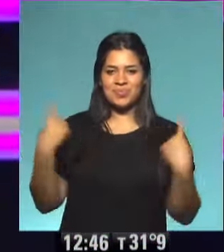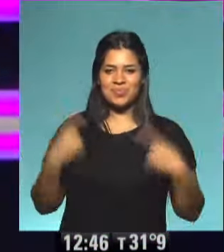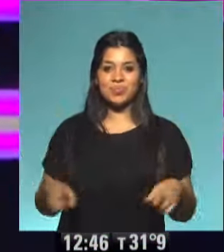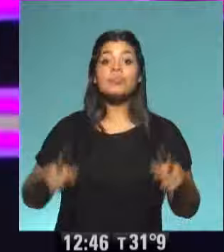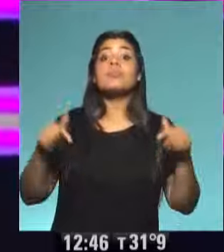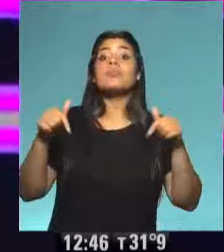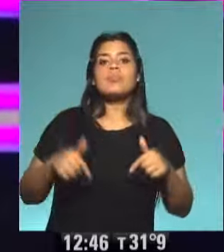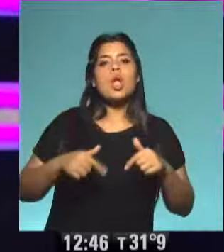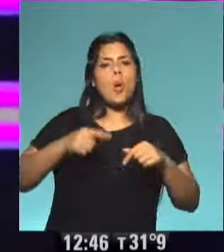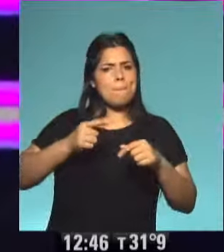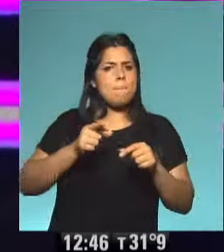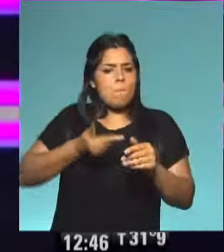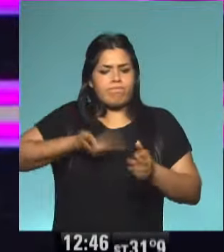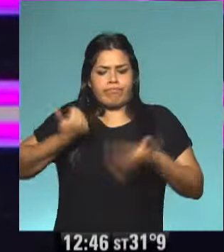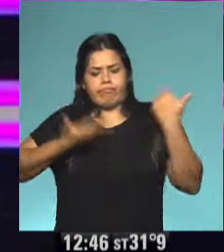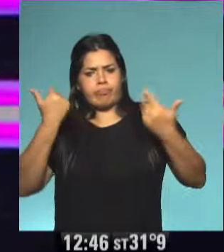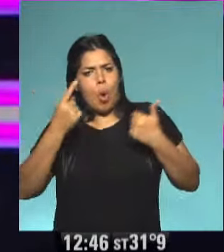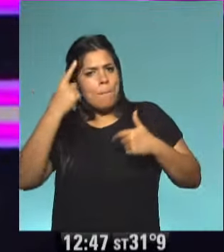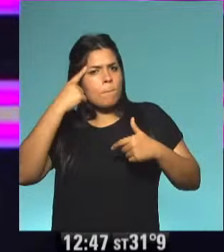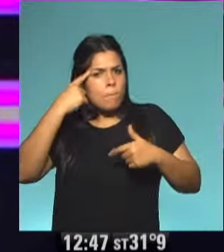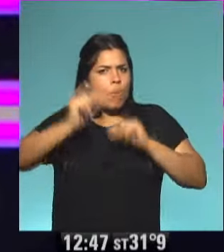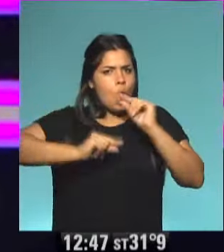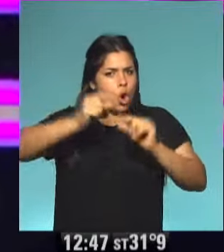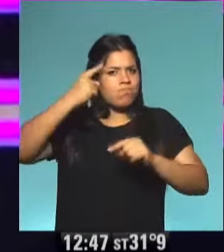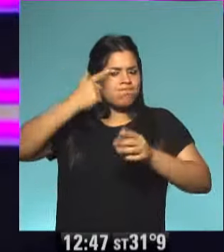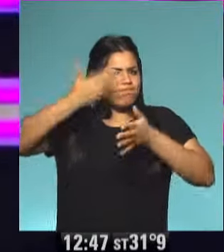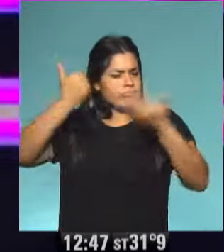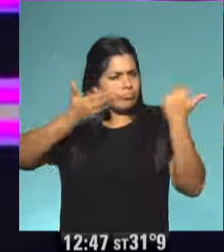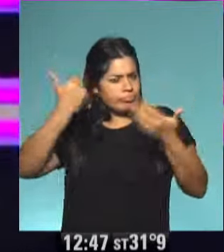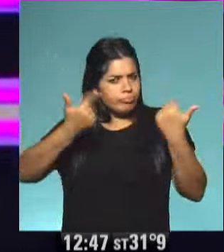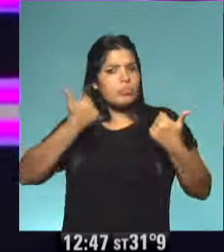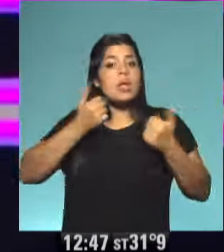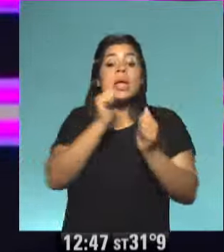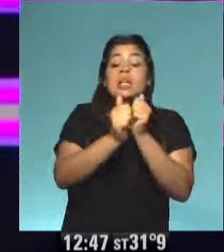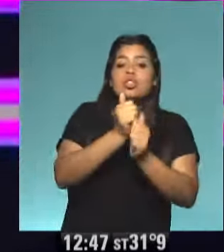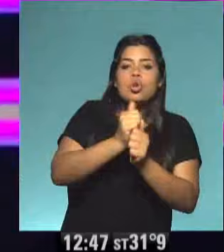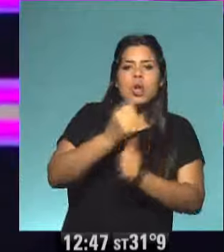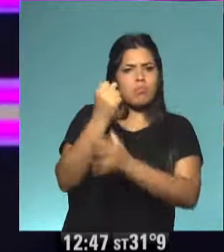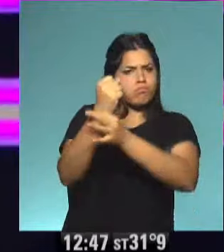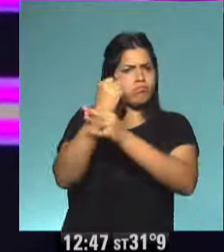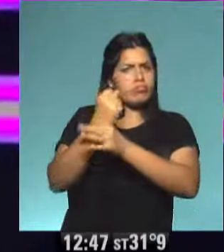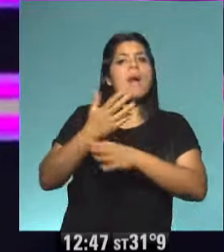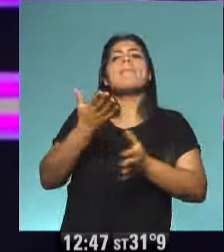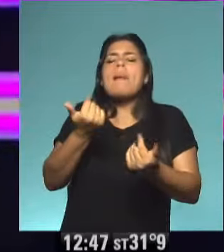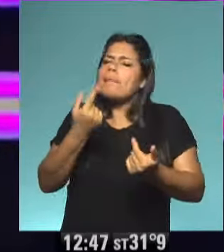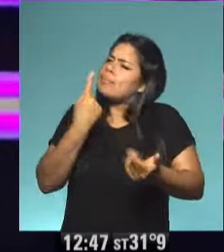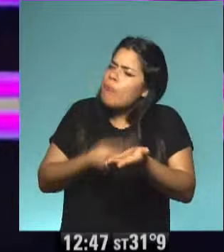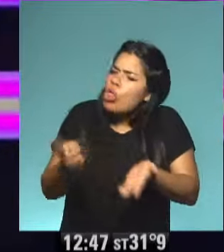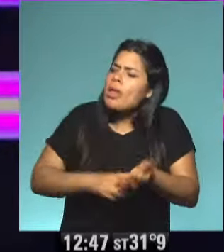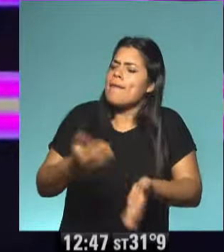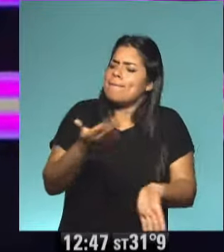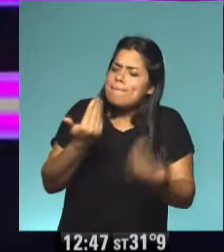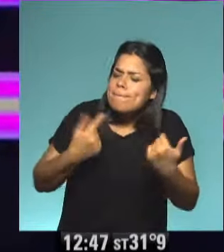Ir deconstruyéndose es parte de lo que estuvimos haciendo hoy, que es leer algunas historias muy conocidas, desarmarlas un poco, hacernos